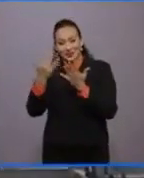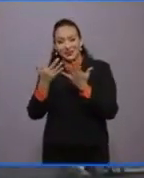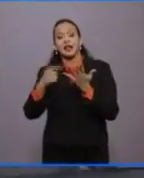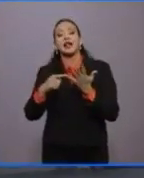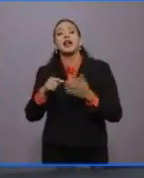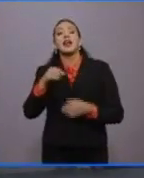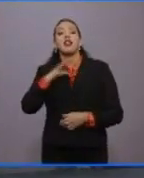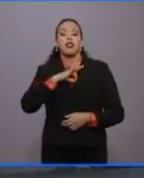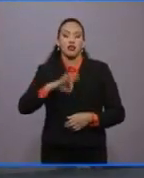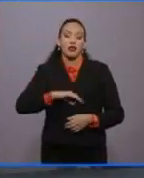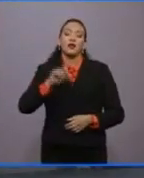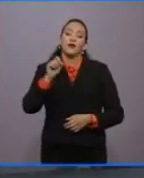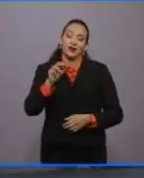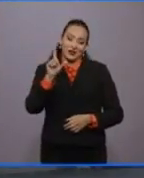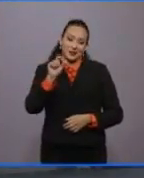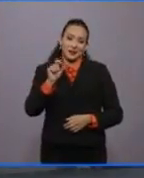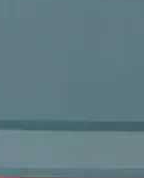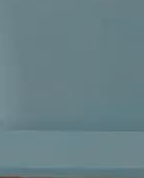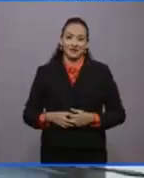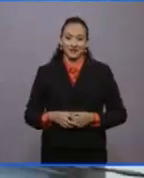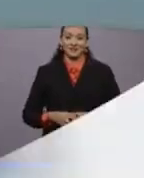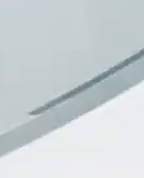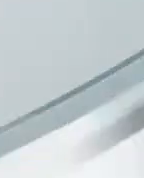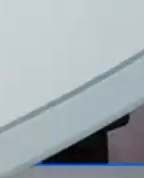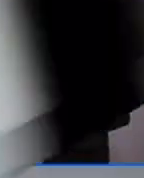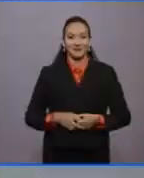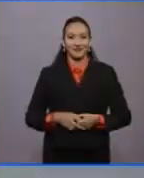en Toluca, también 20.